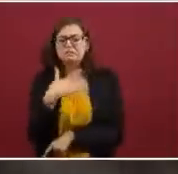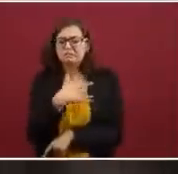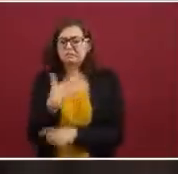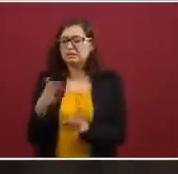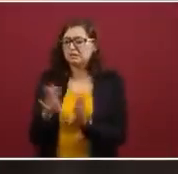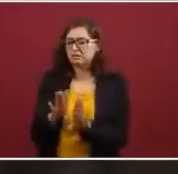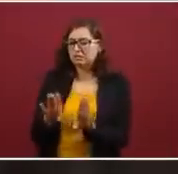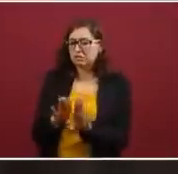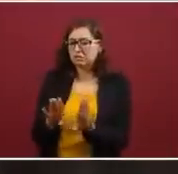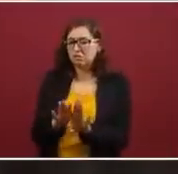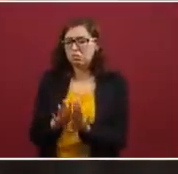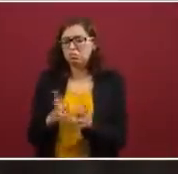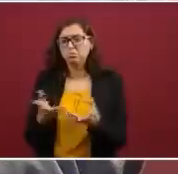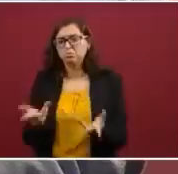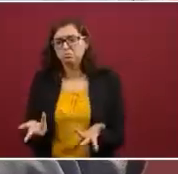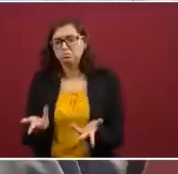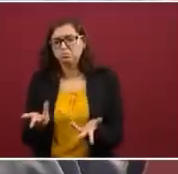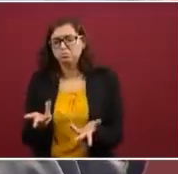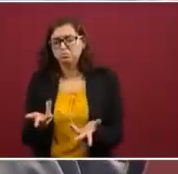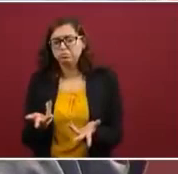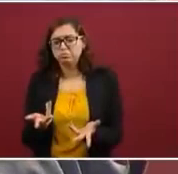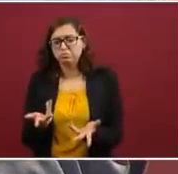del ingeniero y pues